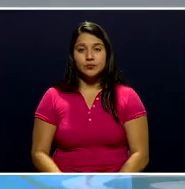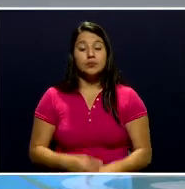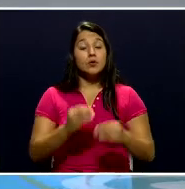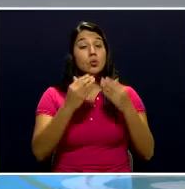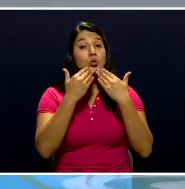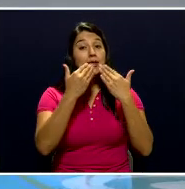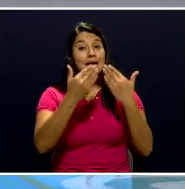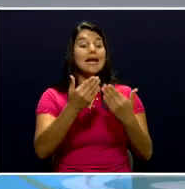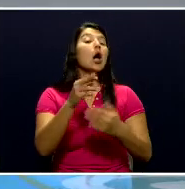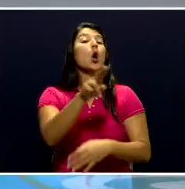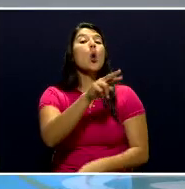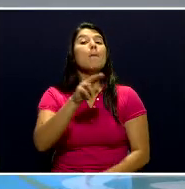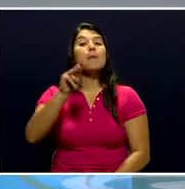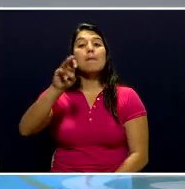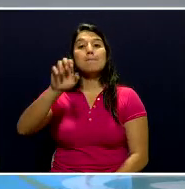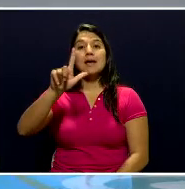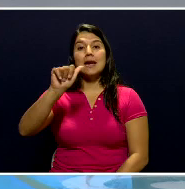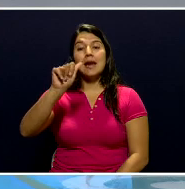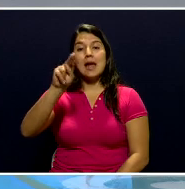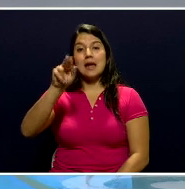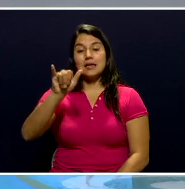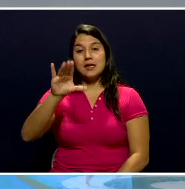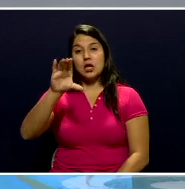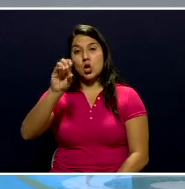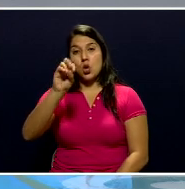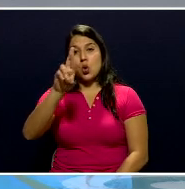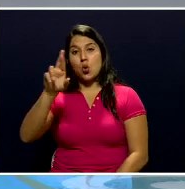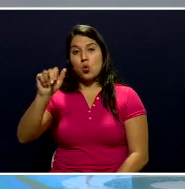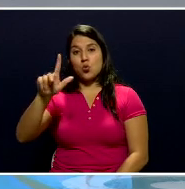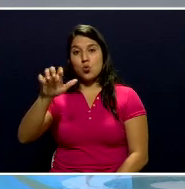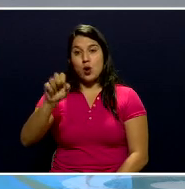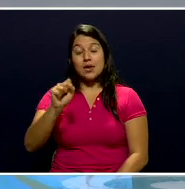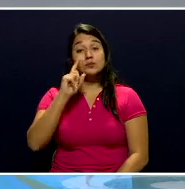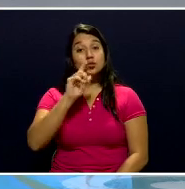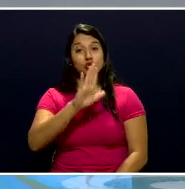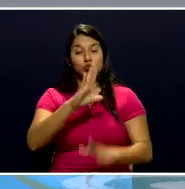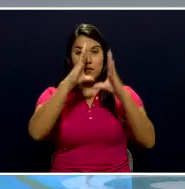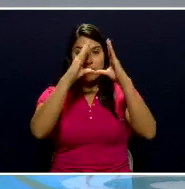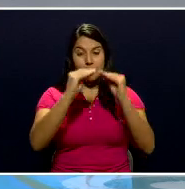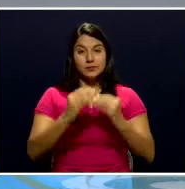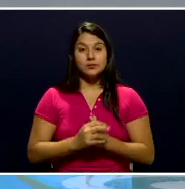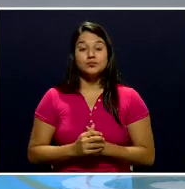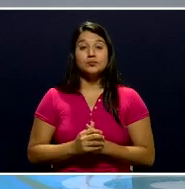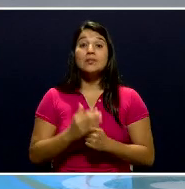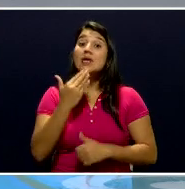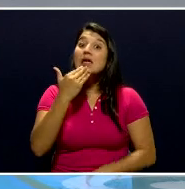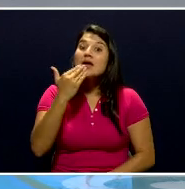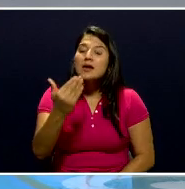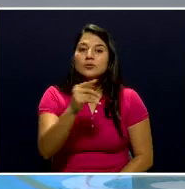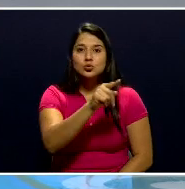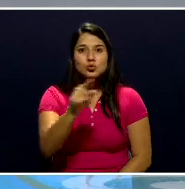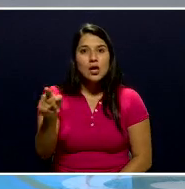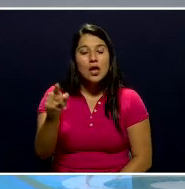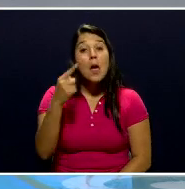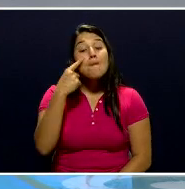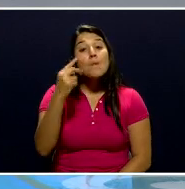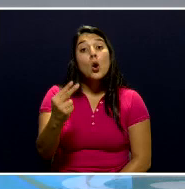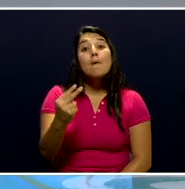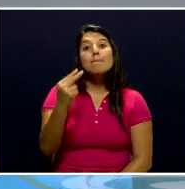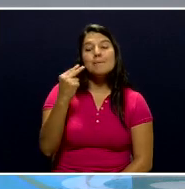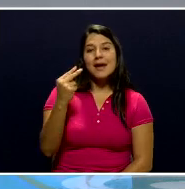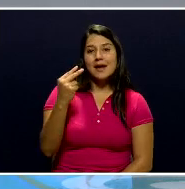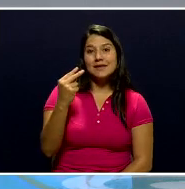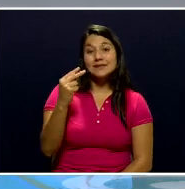Muchas gracias a nuestra compañera Melanie Corrales por este completo informe. Y gracias a usted por informarse con